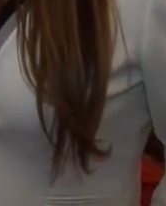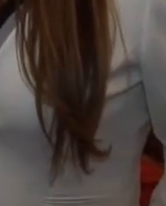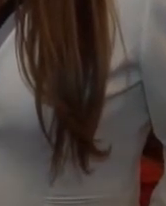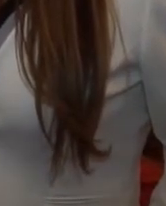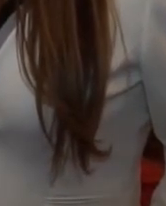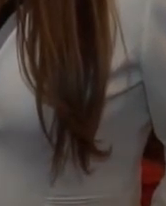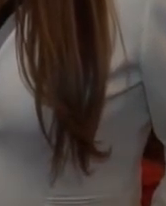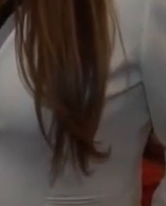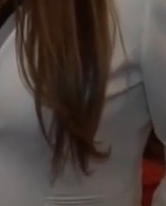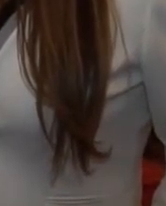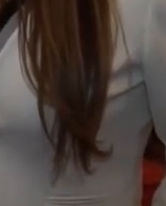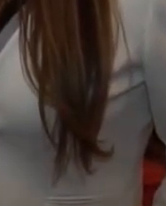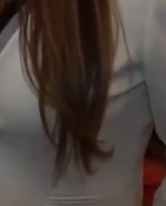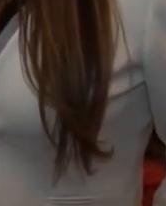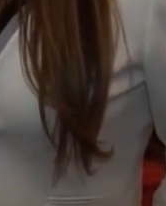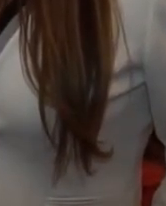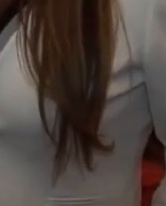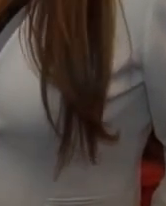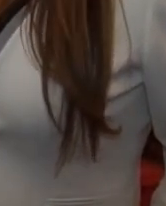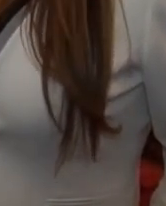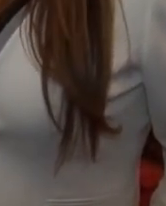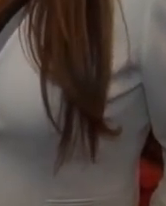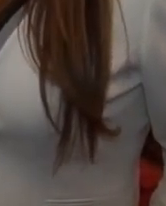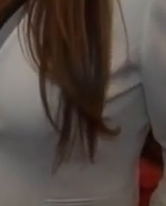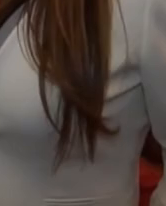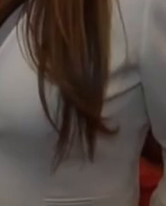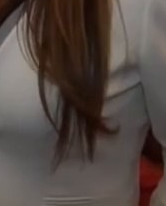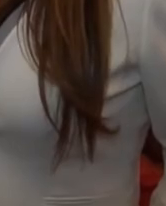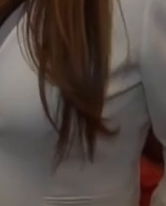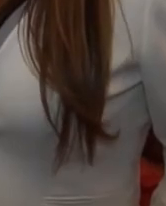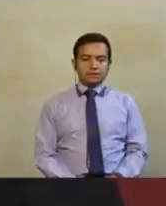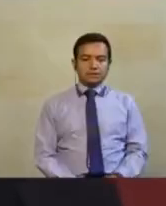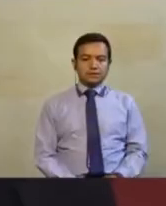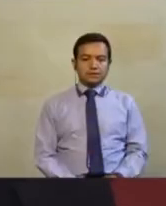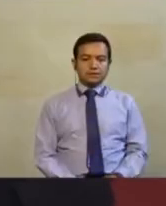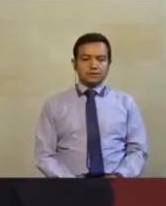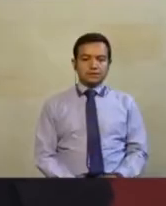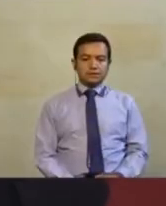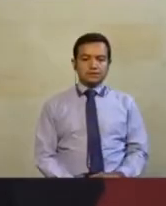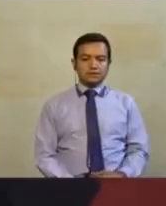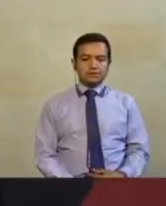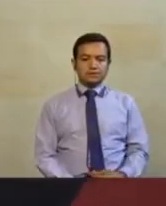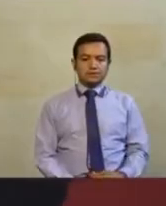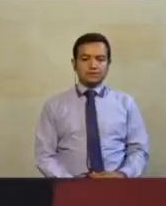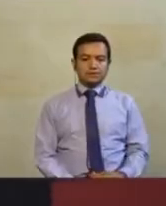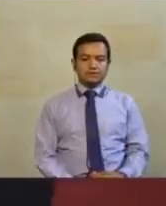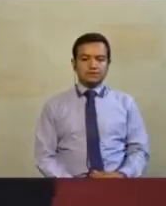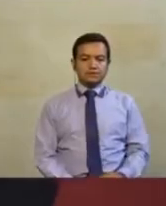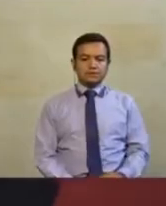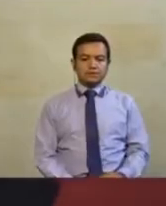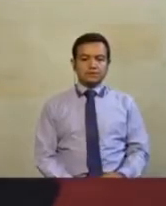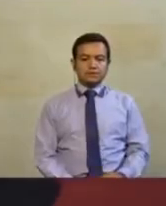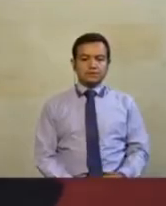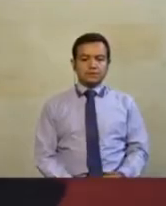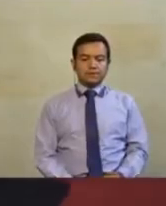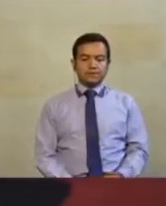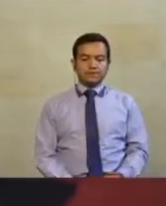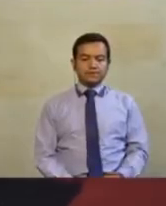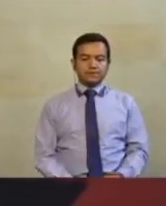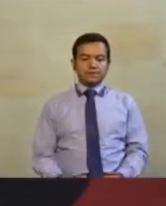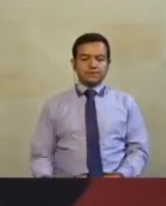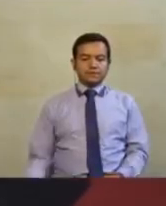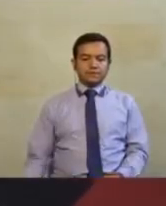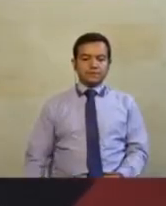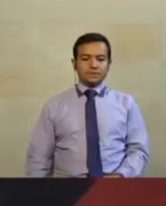nosotros somos el presente y próximamente el futuro de este mundo. Con entusiasmo, los niños lograron demostrar